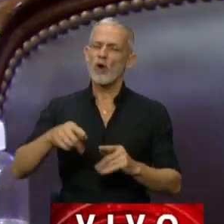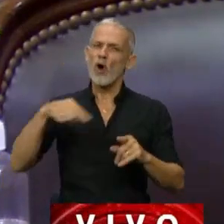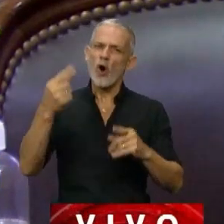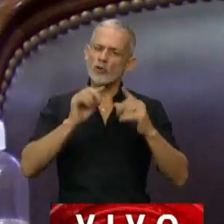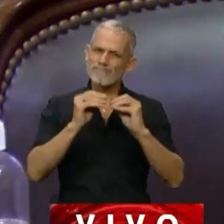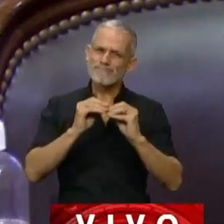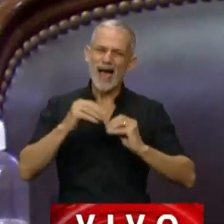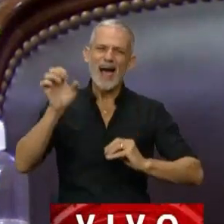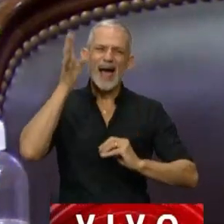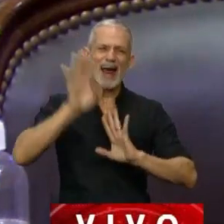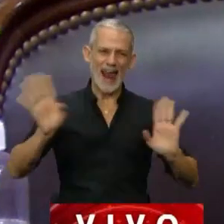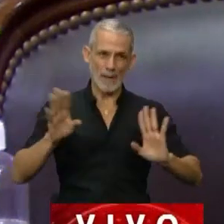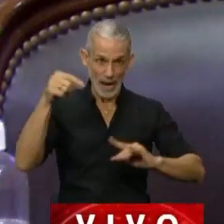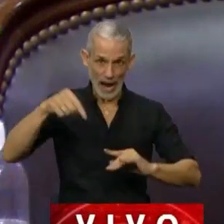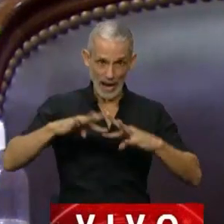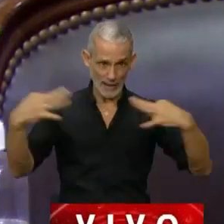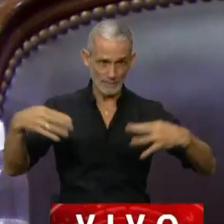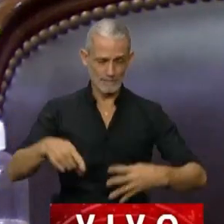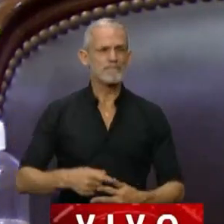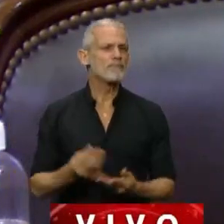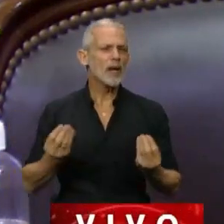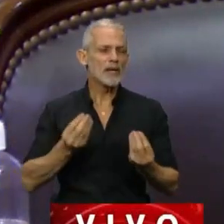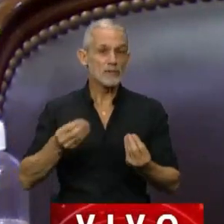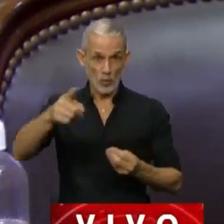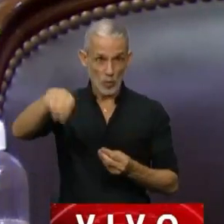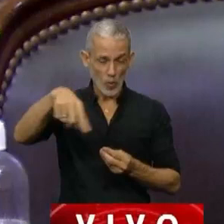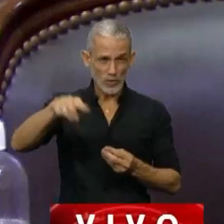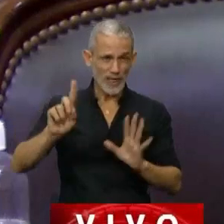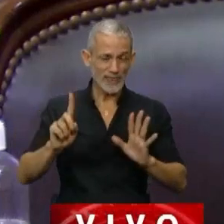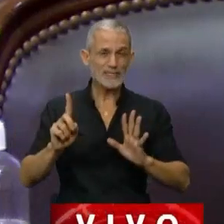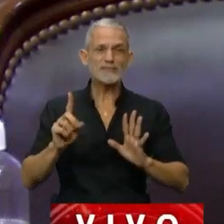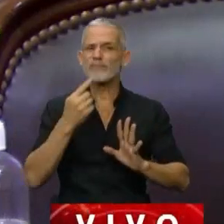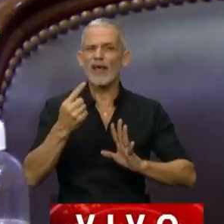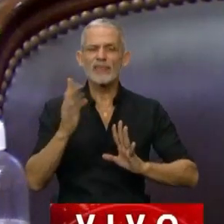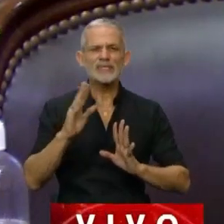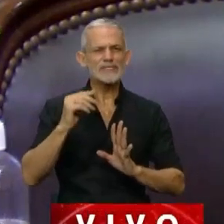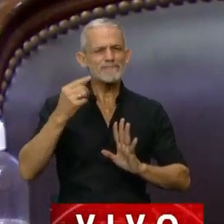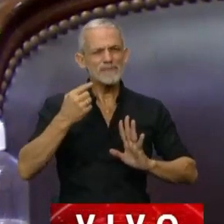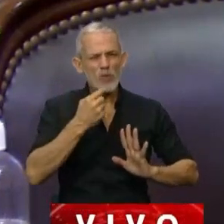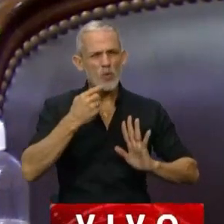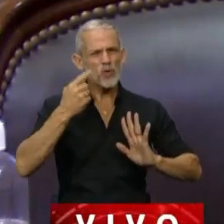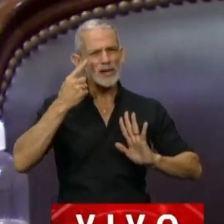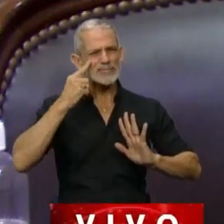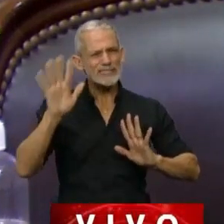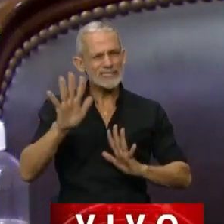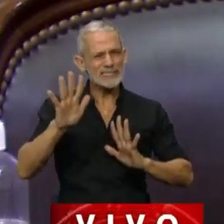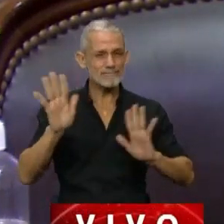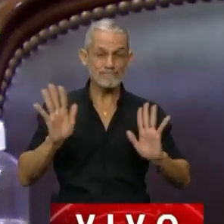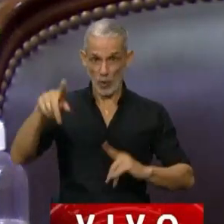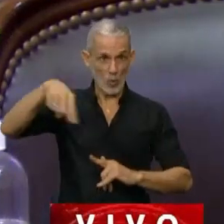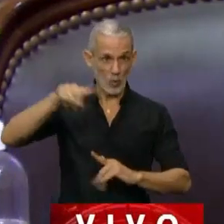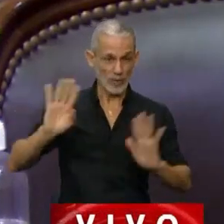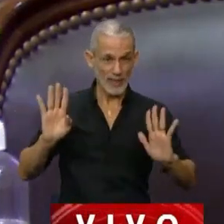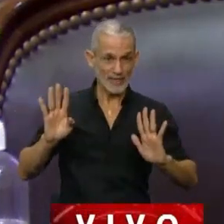está pasando hoy acá, que es lo que ustedes ponen en sospecha. Ustedes